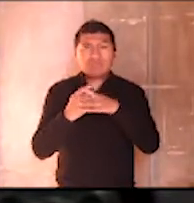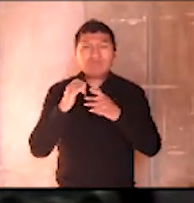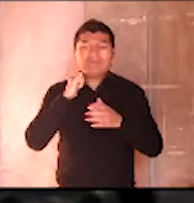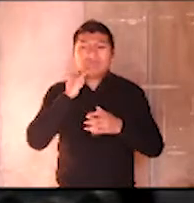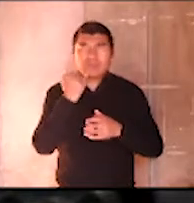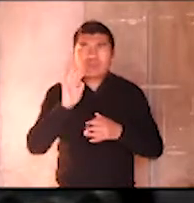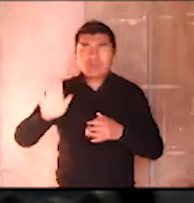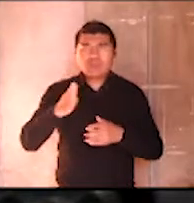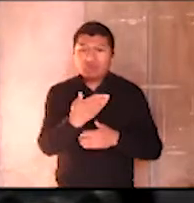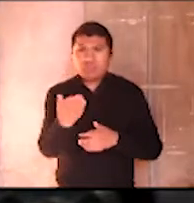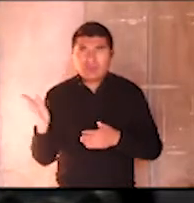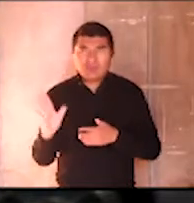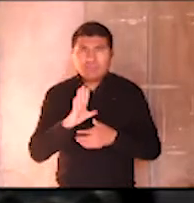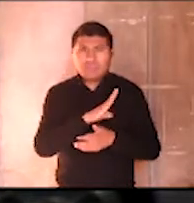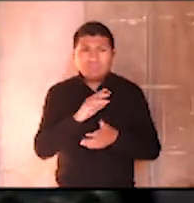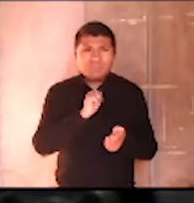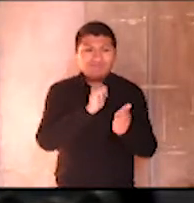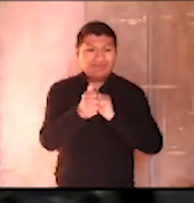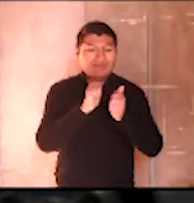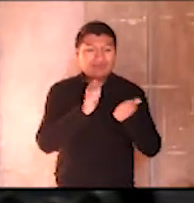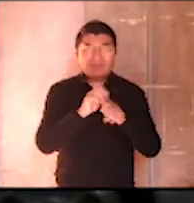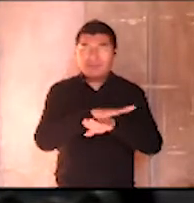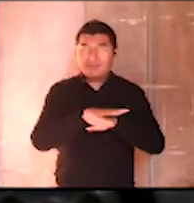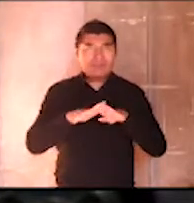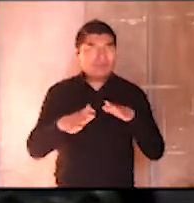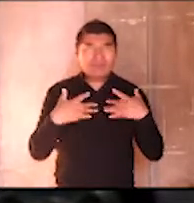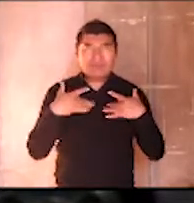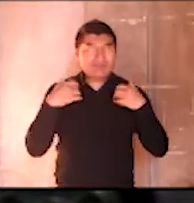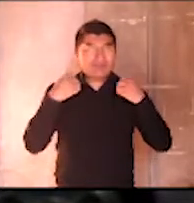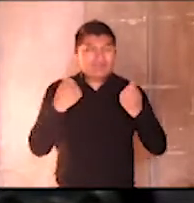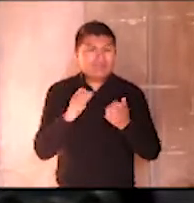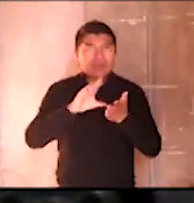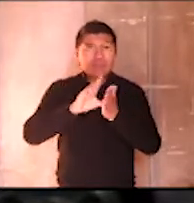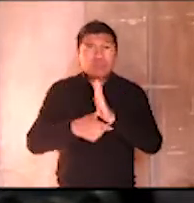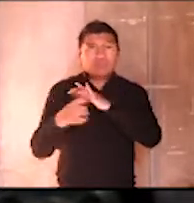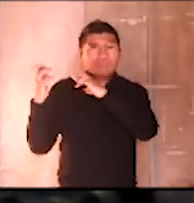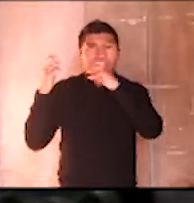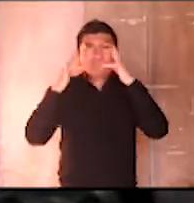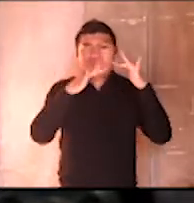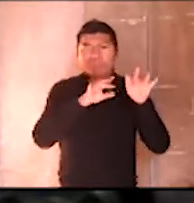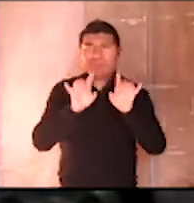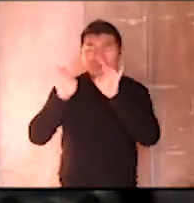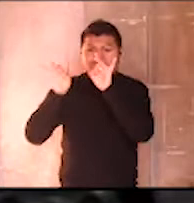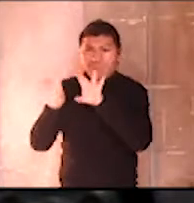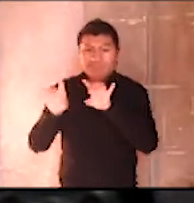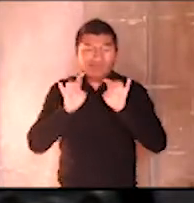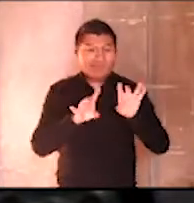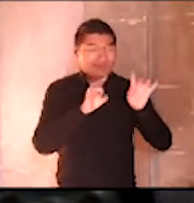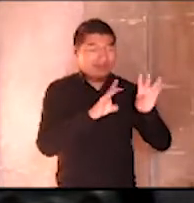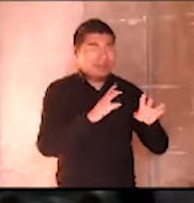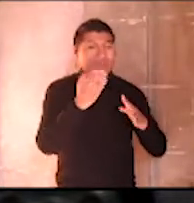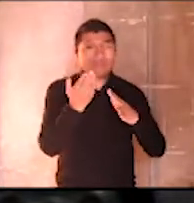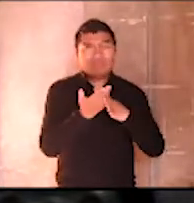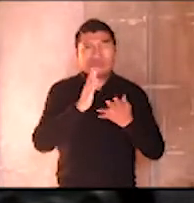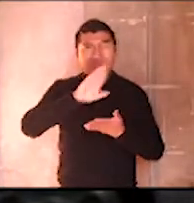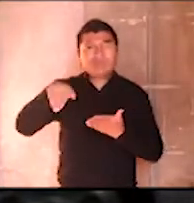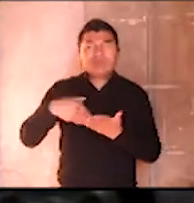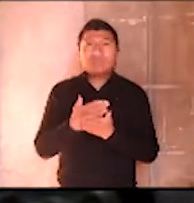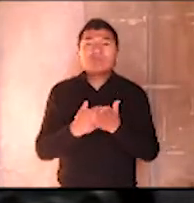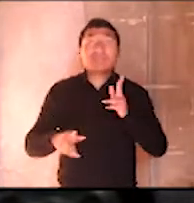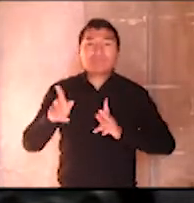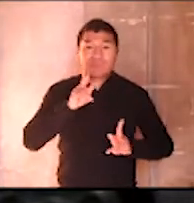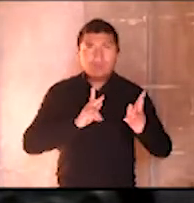y a la competencia, y de ahí a las guerras y discordias entre todos los hombres.